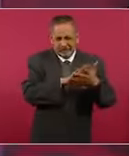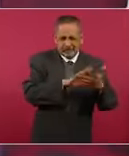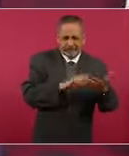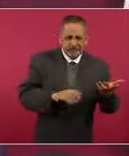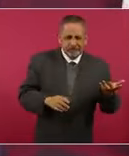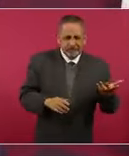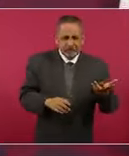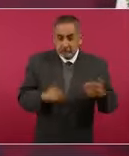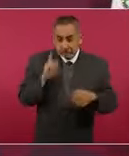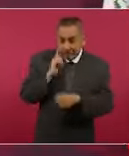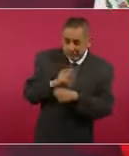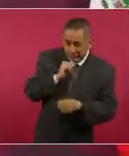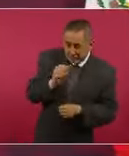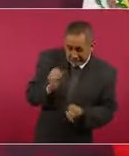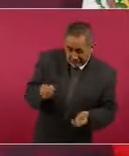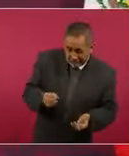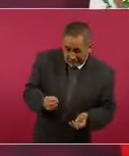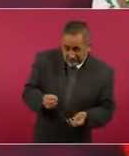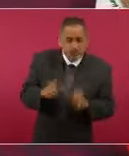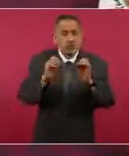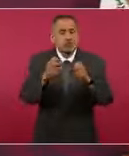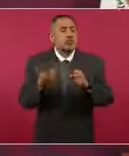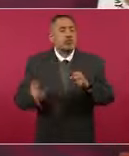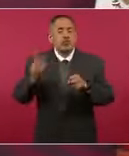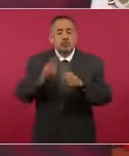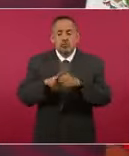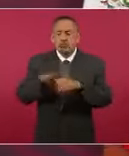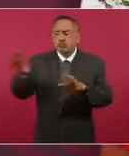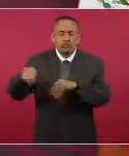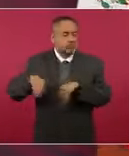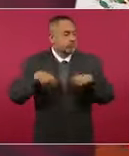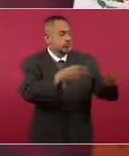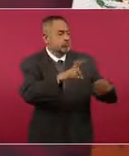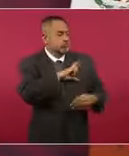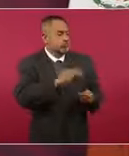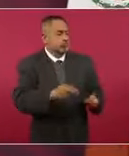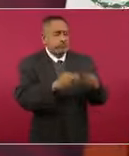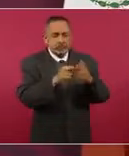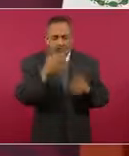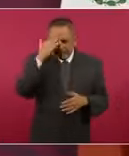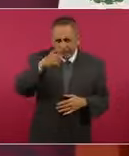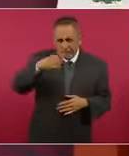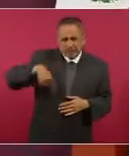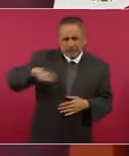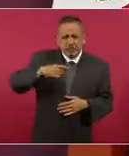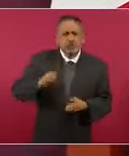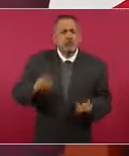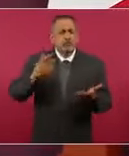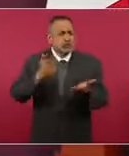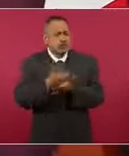no se dieron cuenta cuando privatizaron los hospitales. ¿Saben cuánto pagamos?